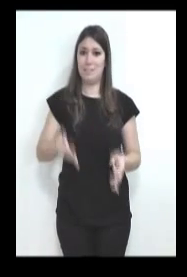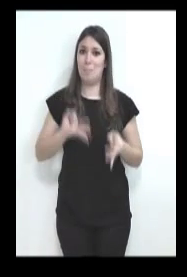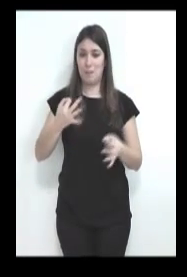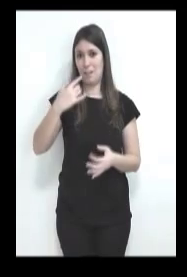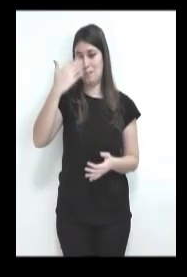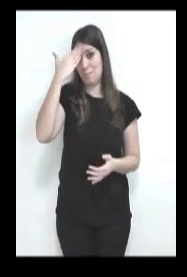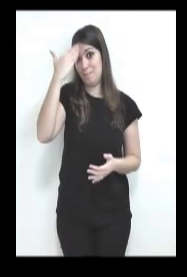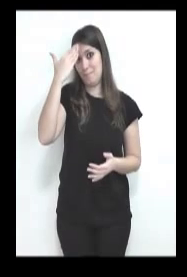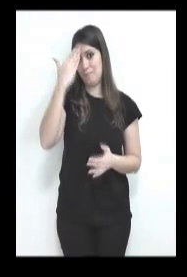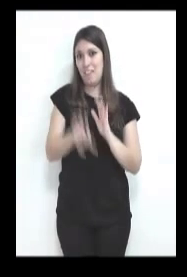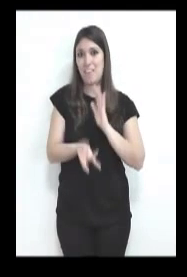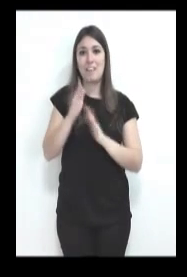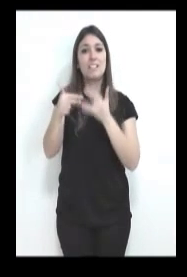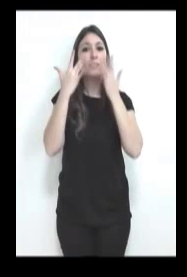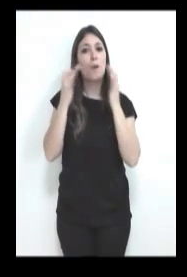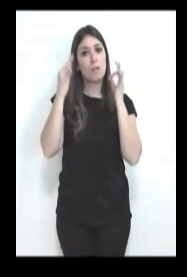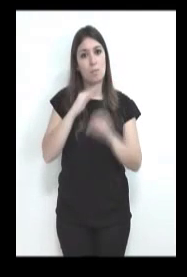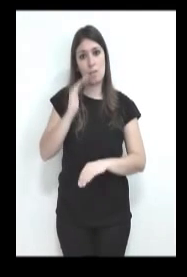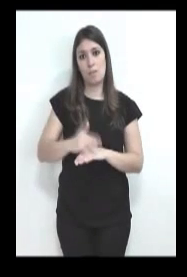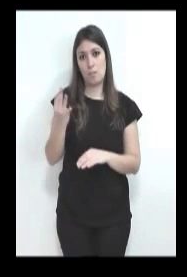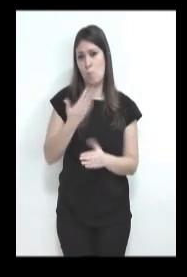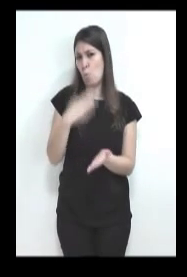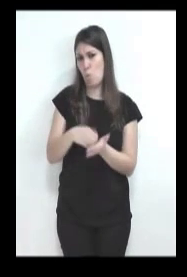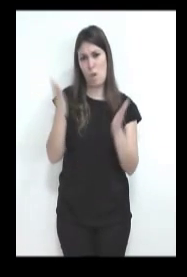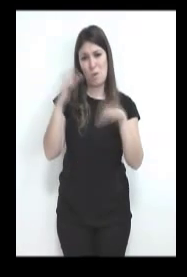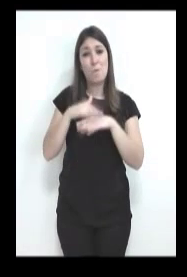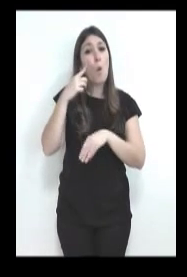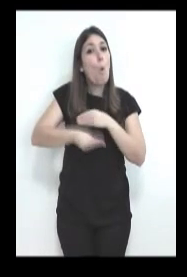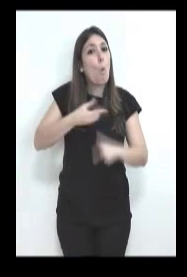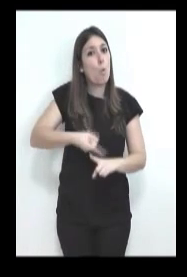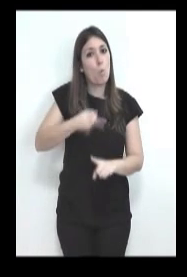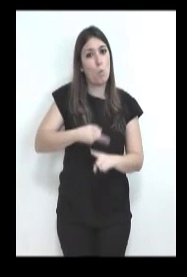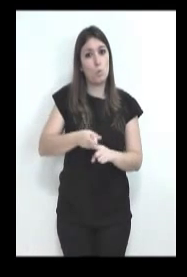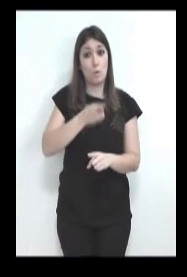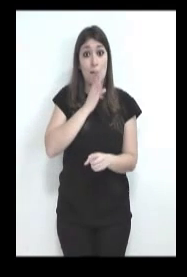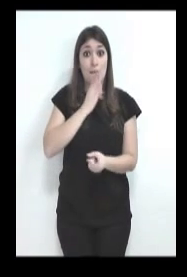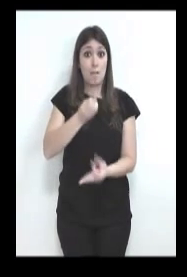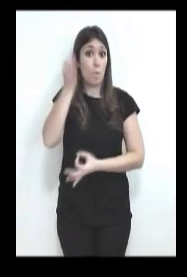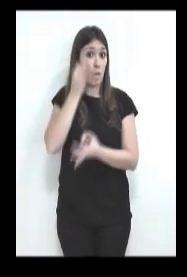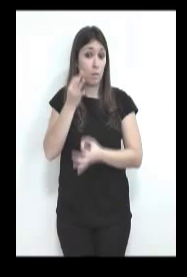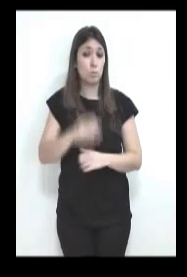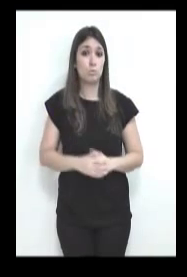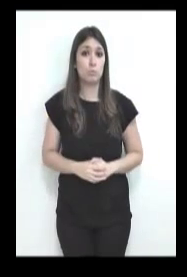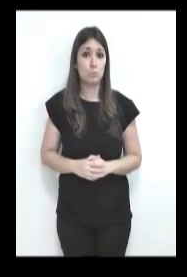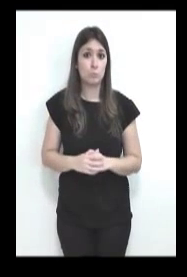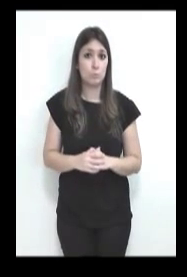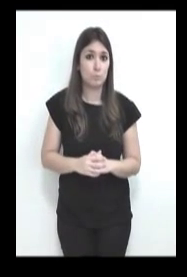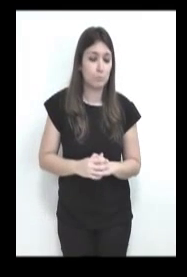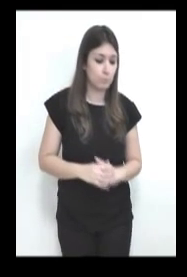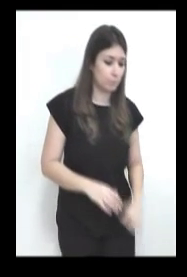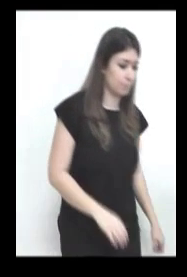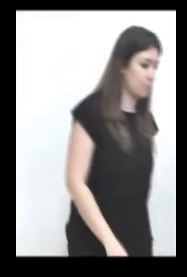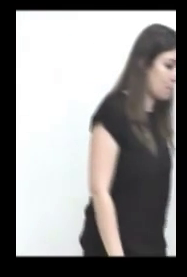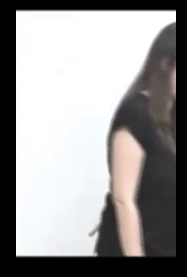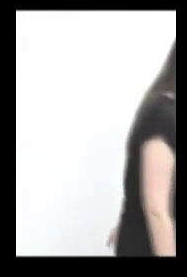a esta idea de la transparencia, sin duda en el tratamiento de esos datos. César, por